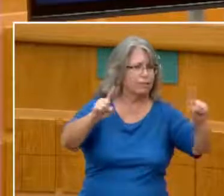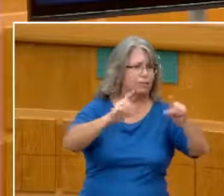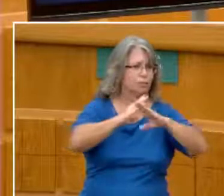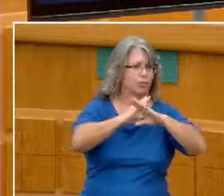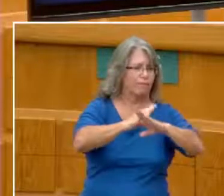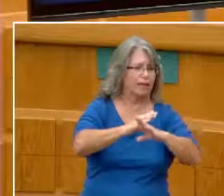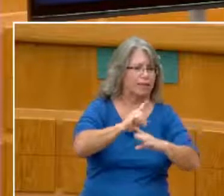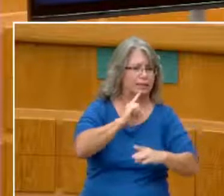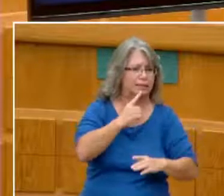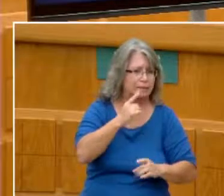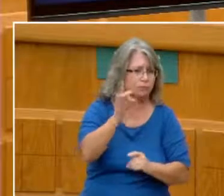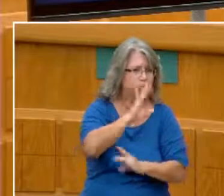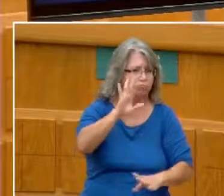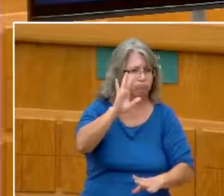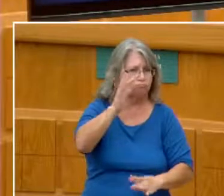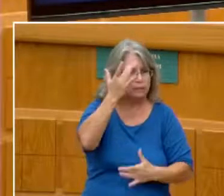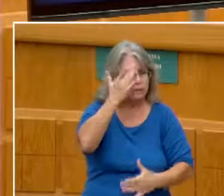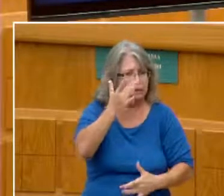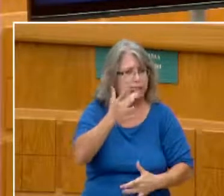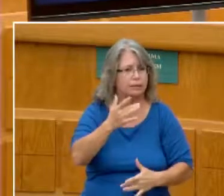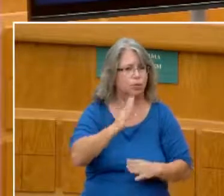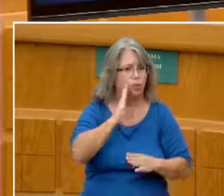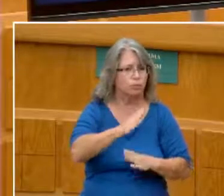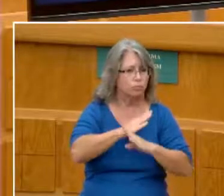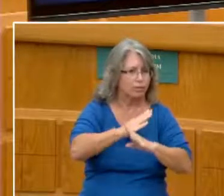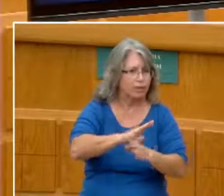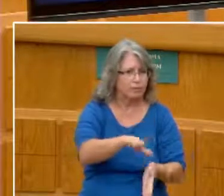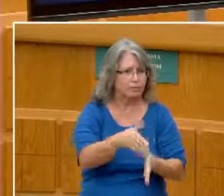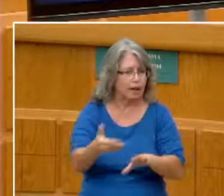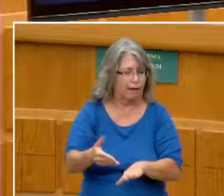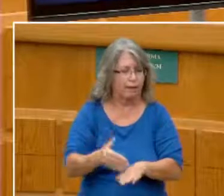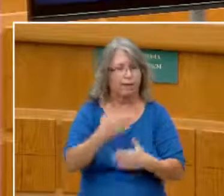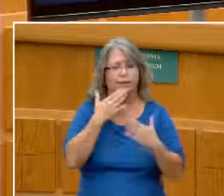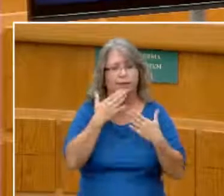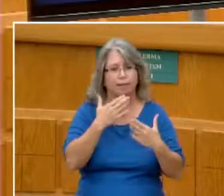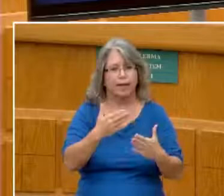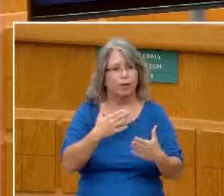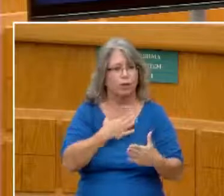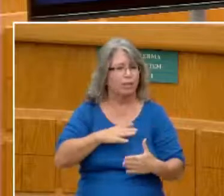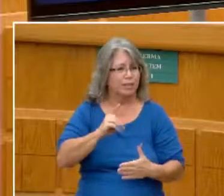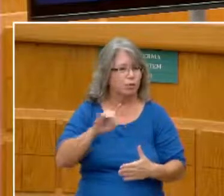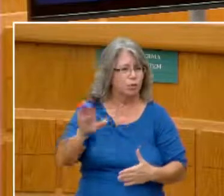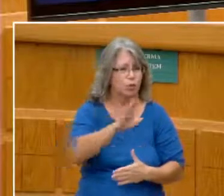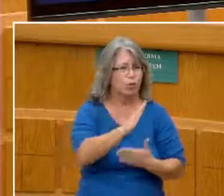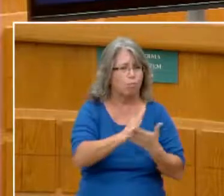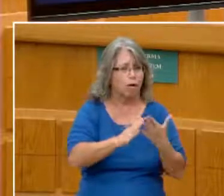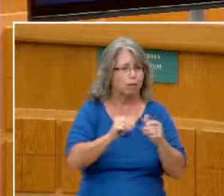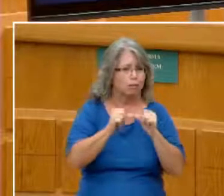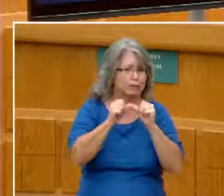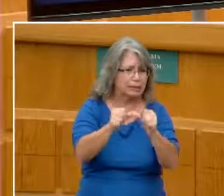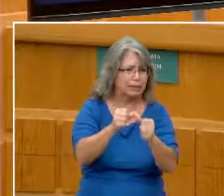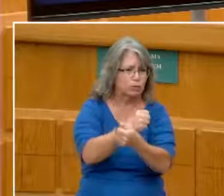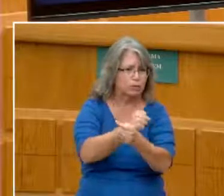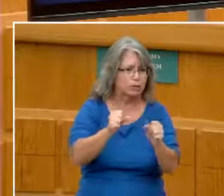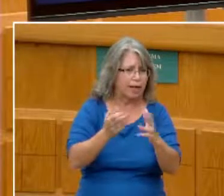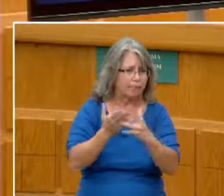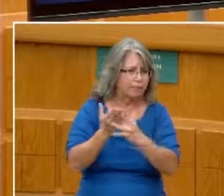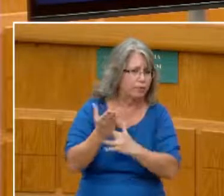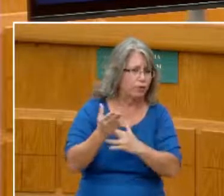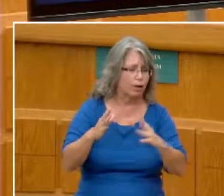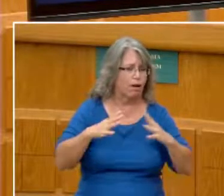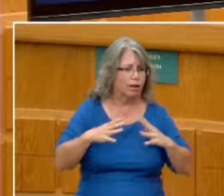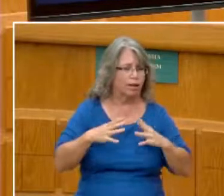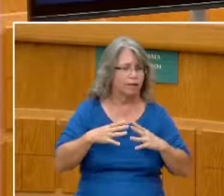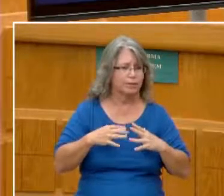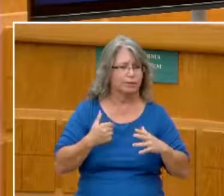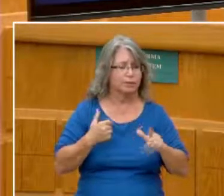you. Please do your part to stay safe over the holidays. I will now turn it over for translation and then turn it over to